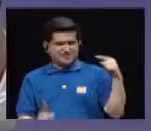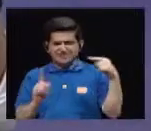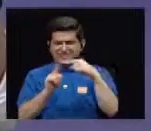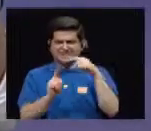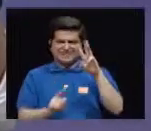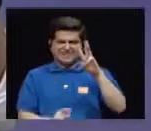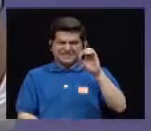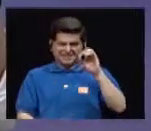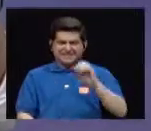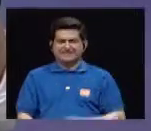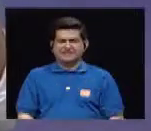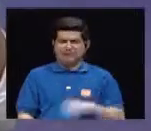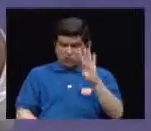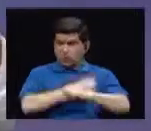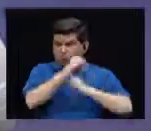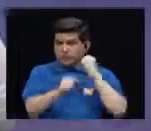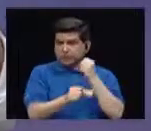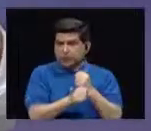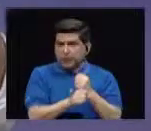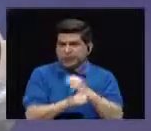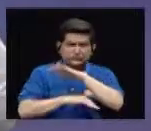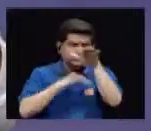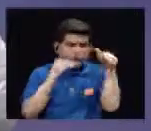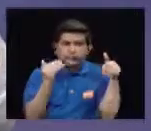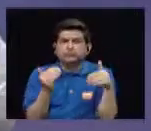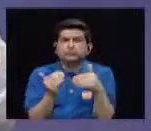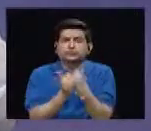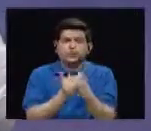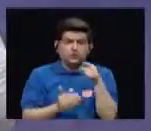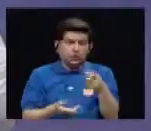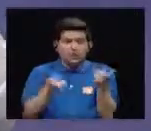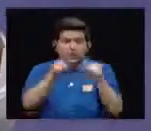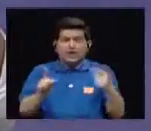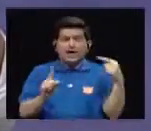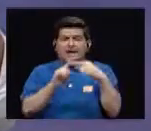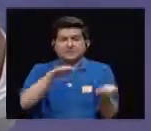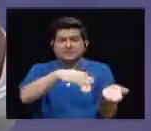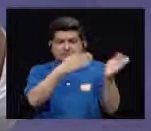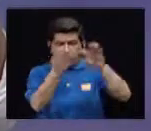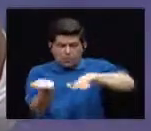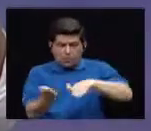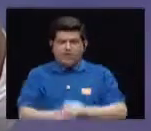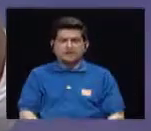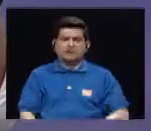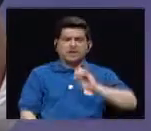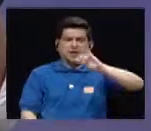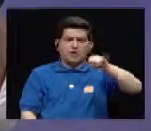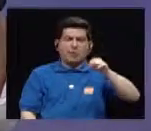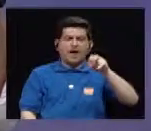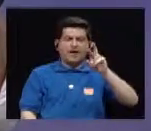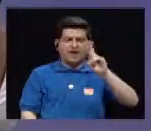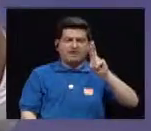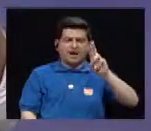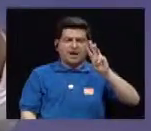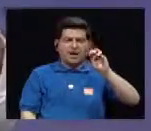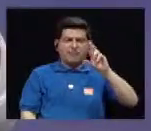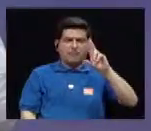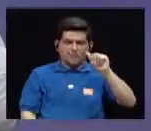al 60, cuatro años, digamos, de todo esto, lo que pasó hasta la muerte de don Juan Rafael Mora